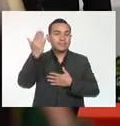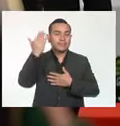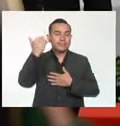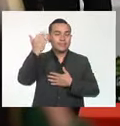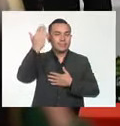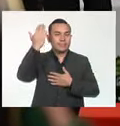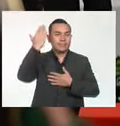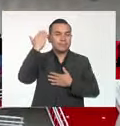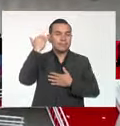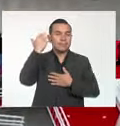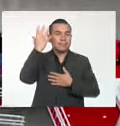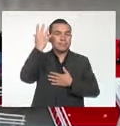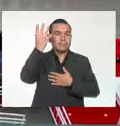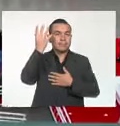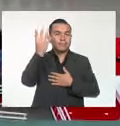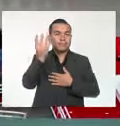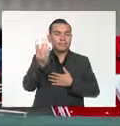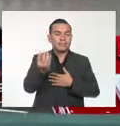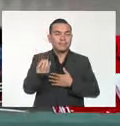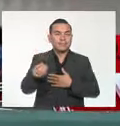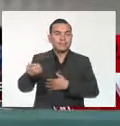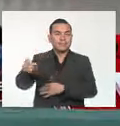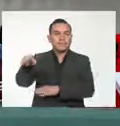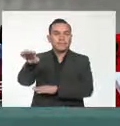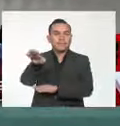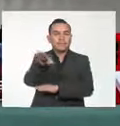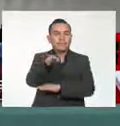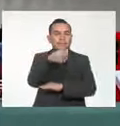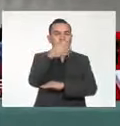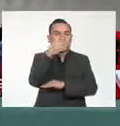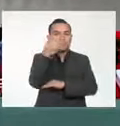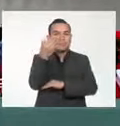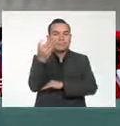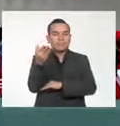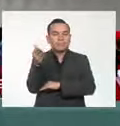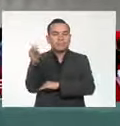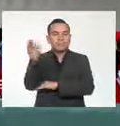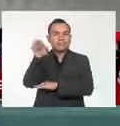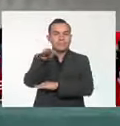deslealtad. Desde el día que en su alta